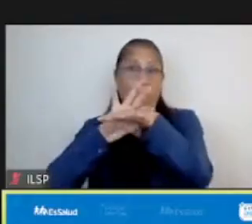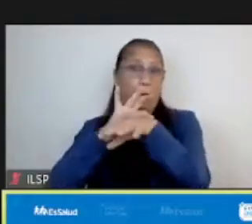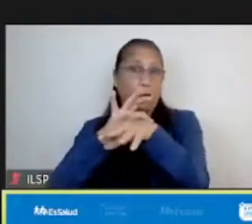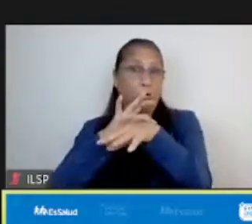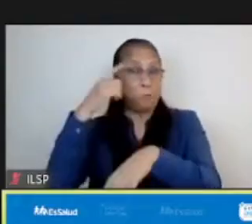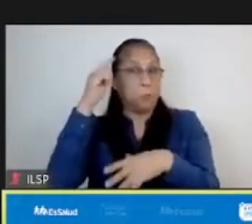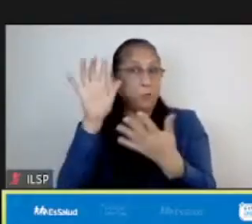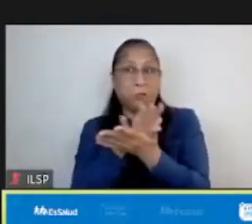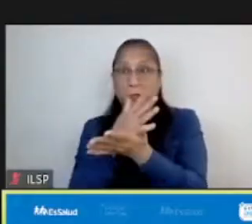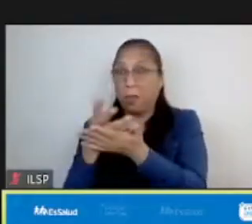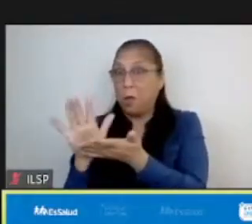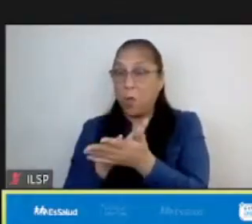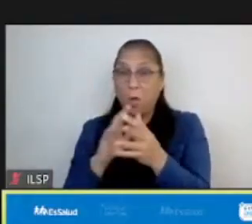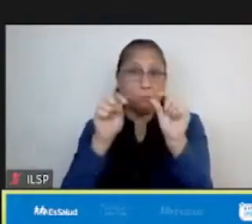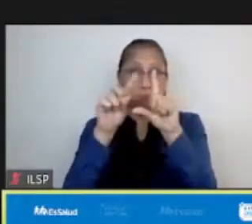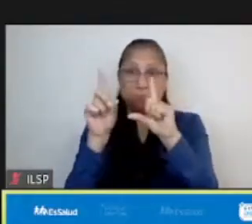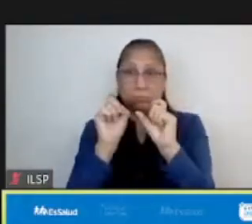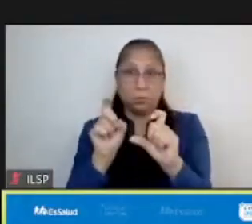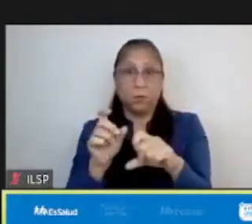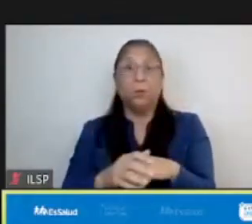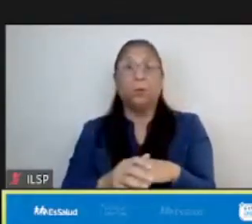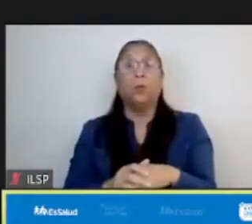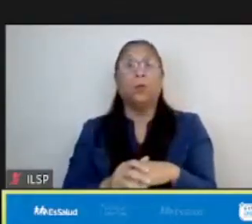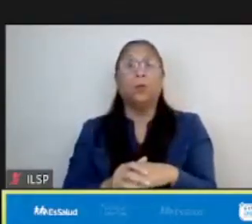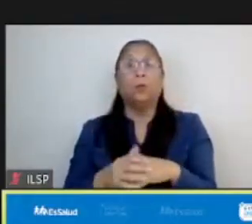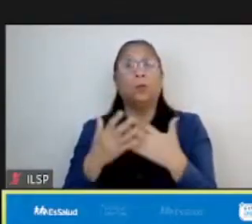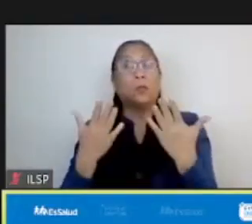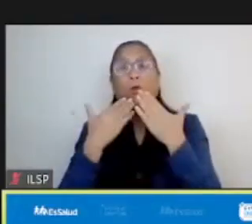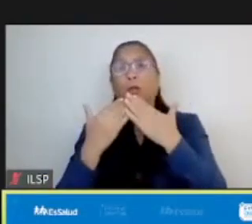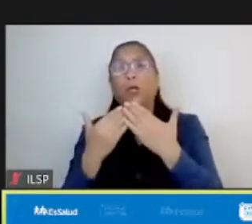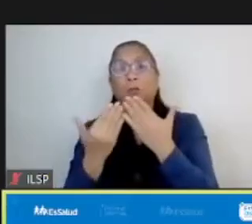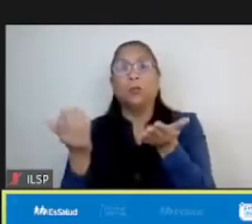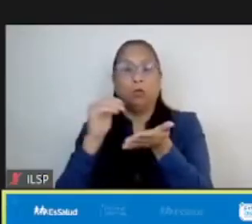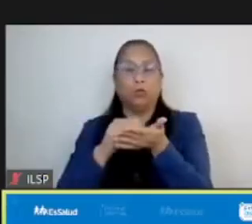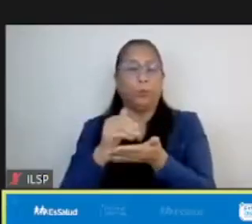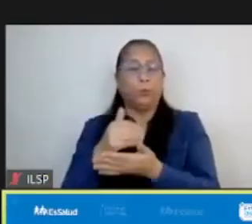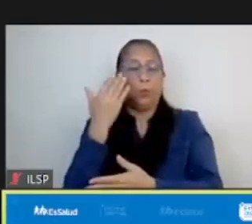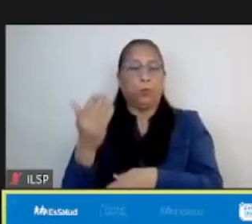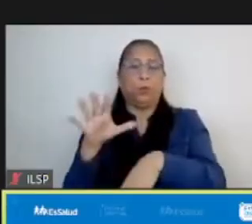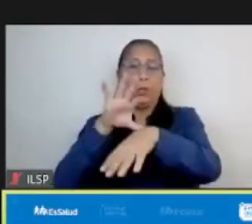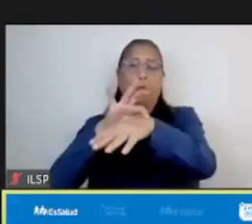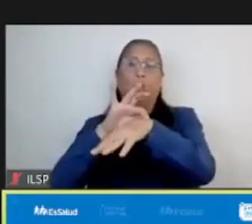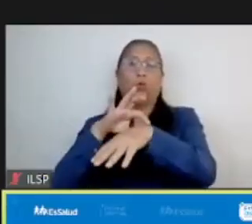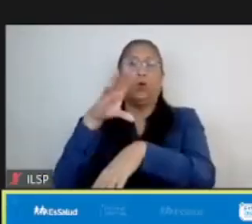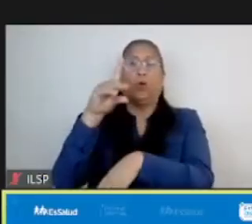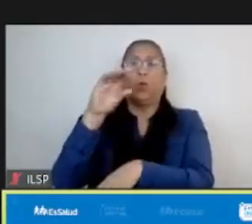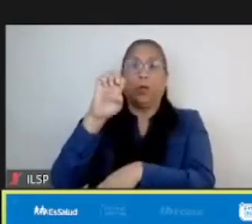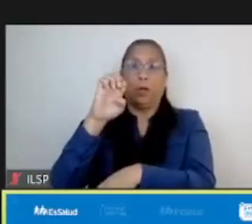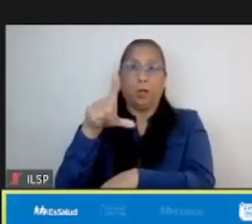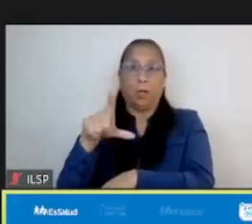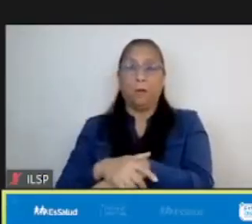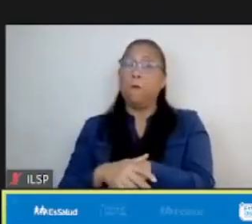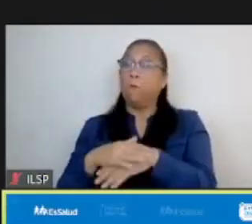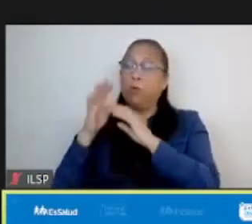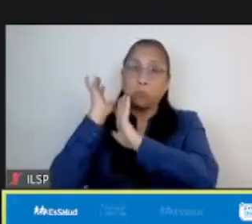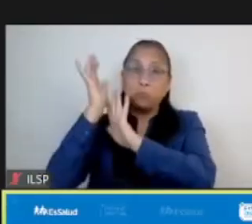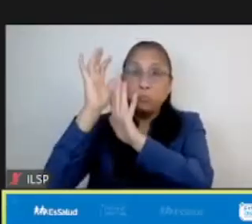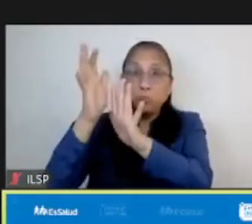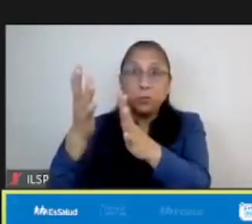más preguntas. Ok. Quiero agradecerle nuevamente a usted, doctor Daniel Sarac, ¿sí? Por el desarrollo de la